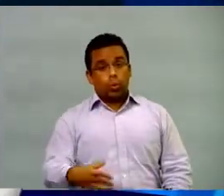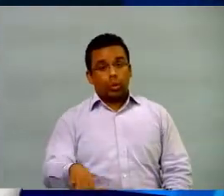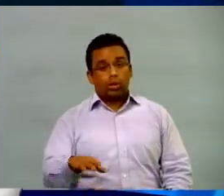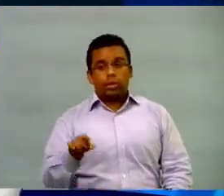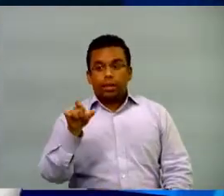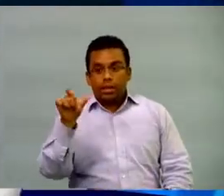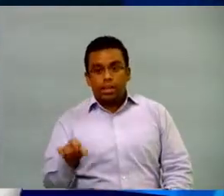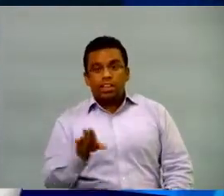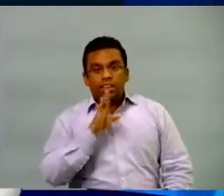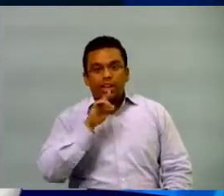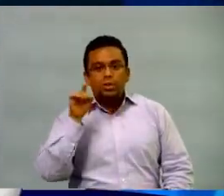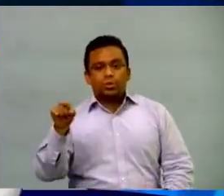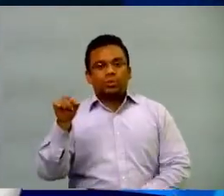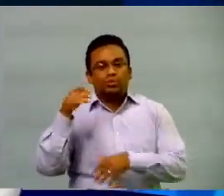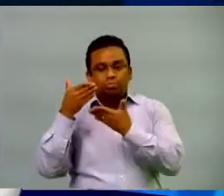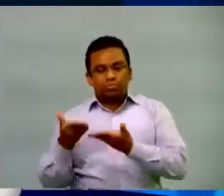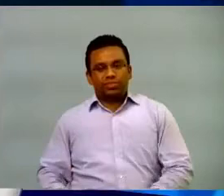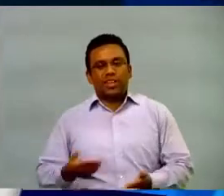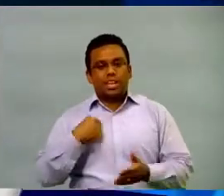que se lucen,